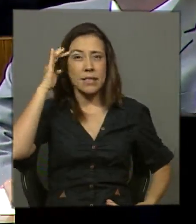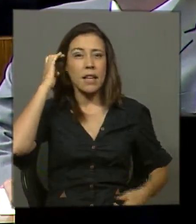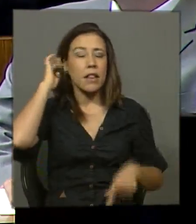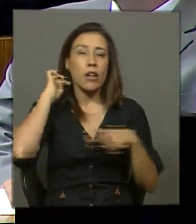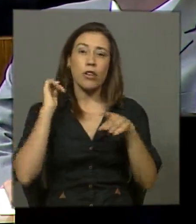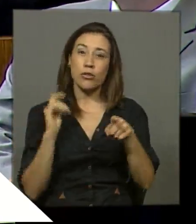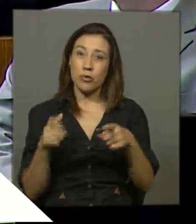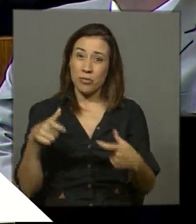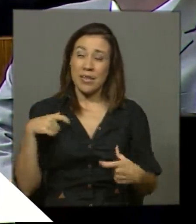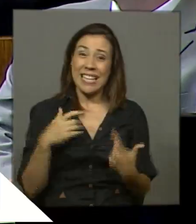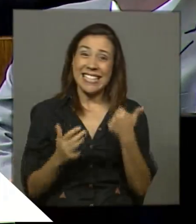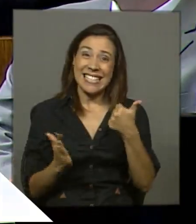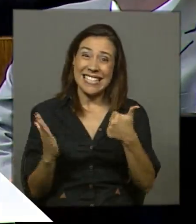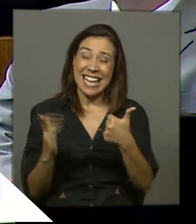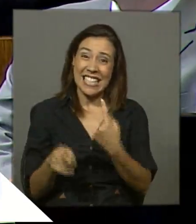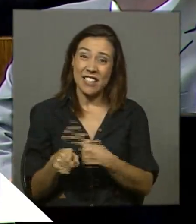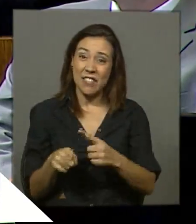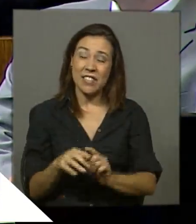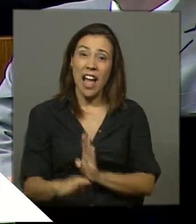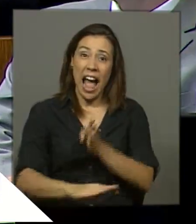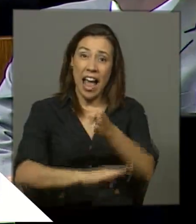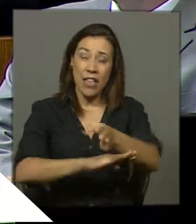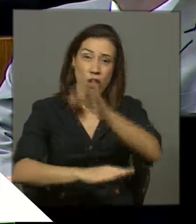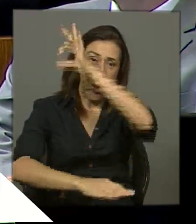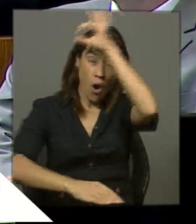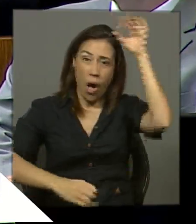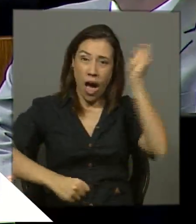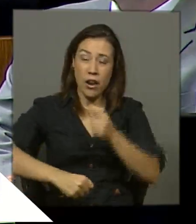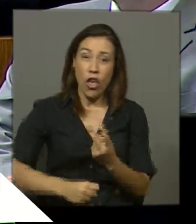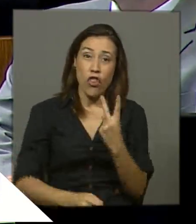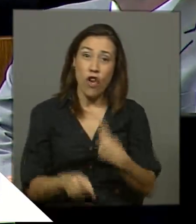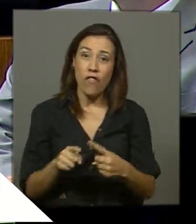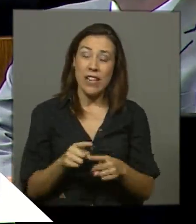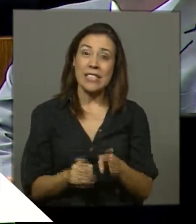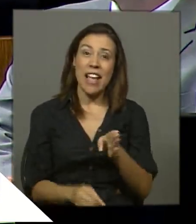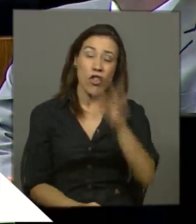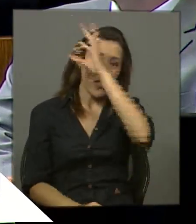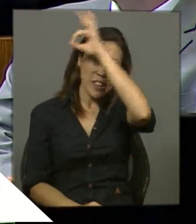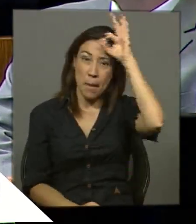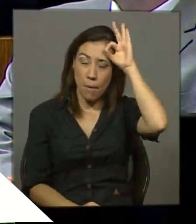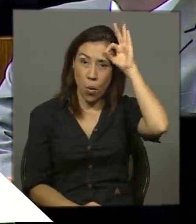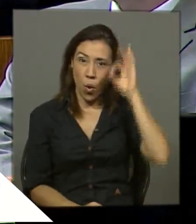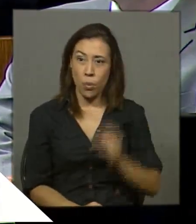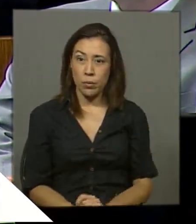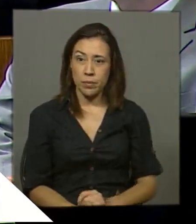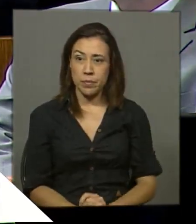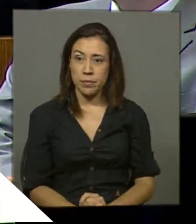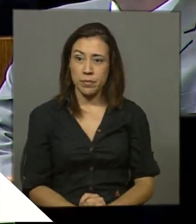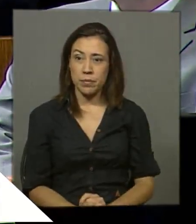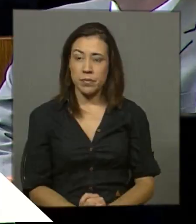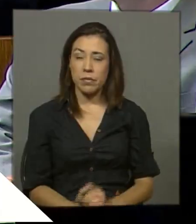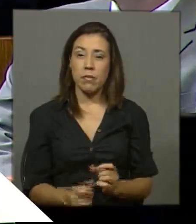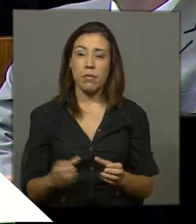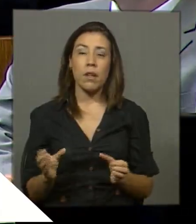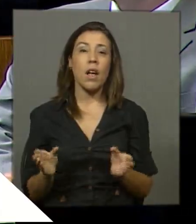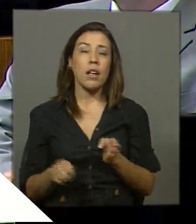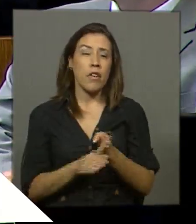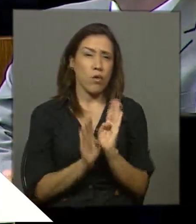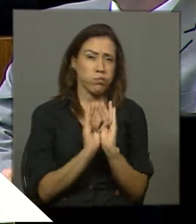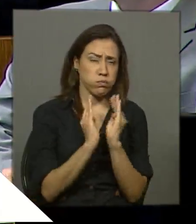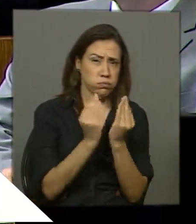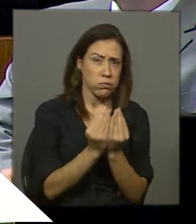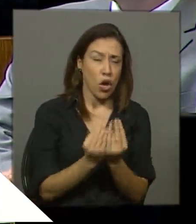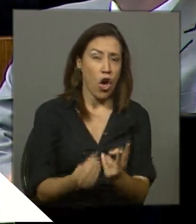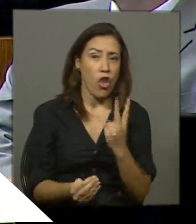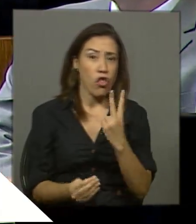durante su mandato seis veces en la araucanía dos veces en temuco en comitivas bastante cerradas dos